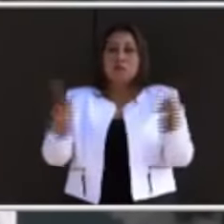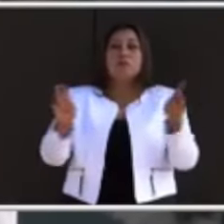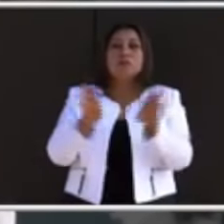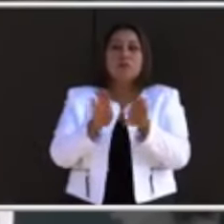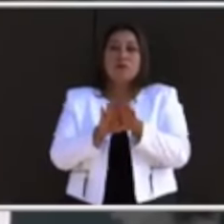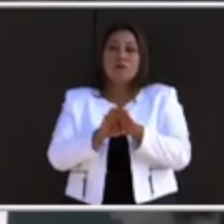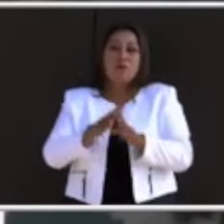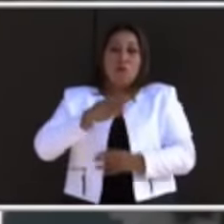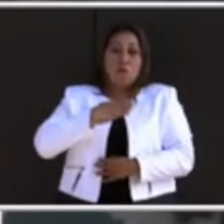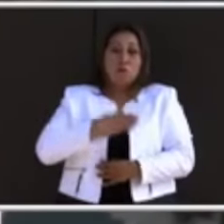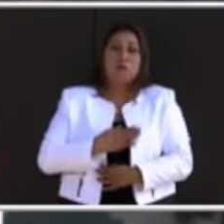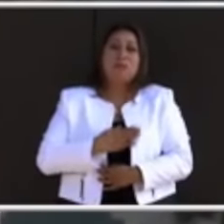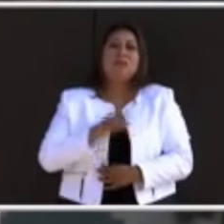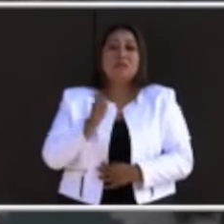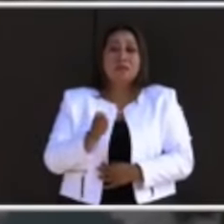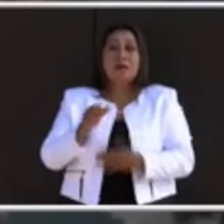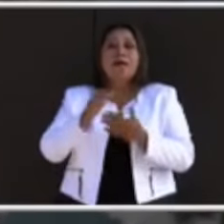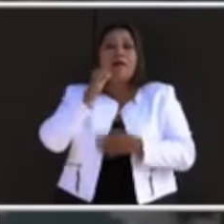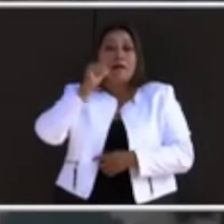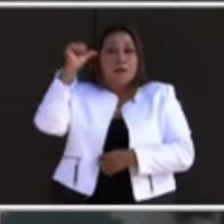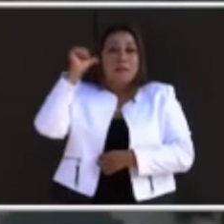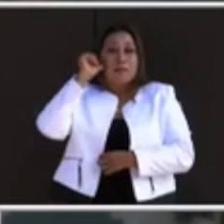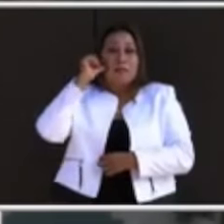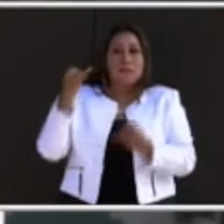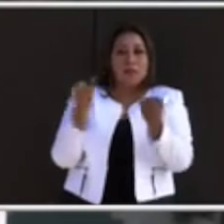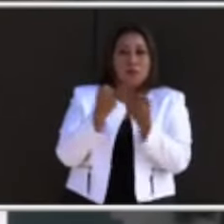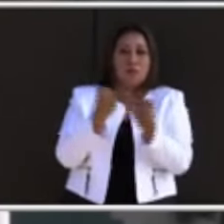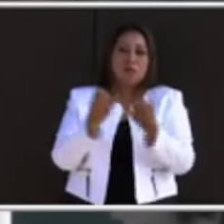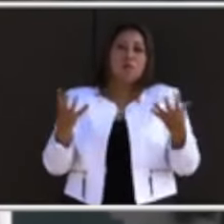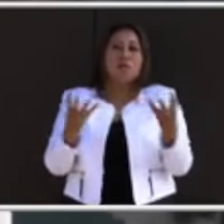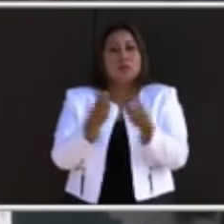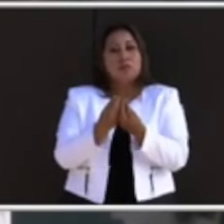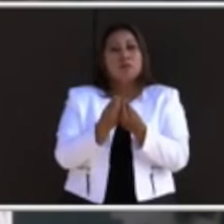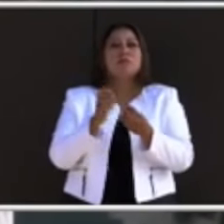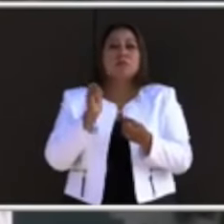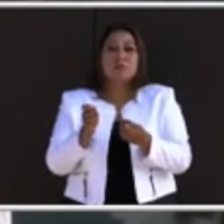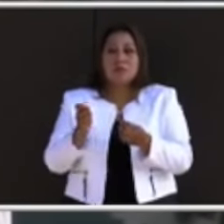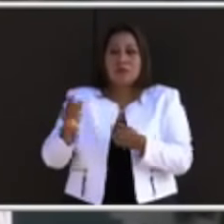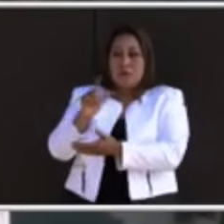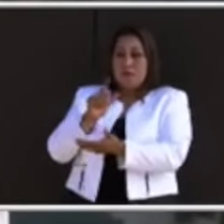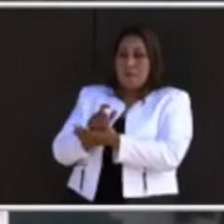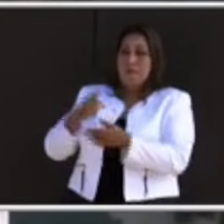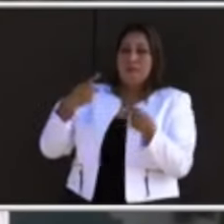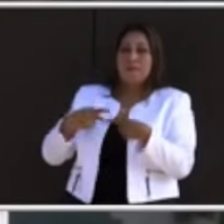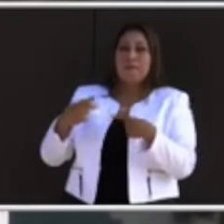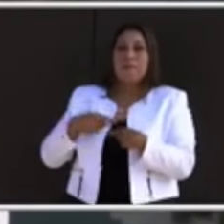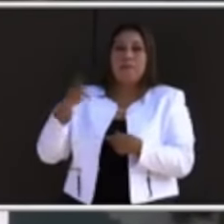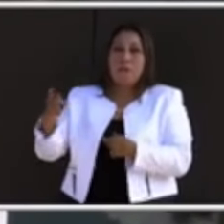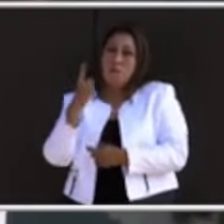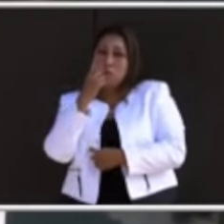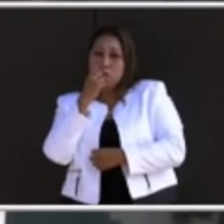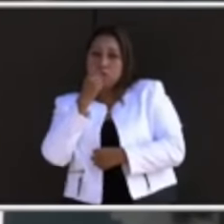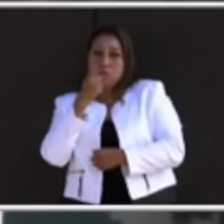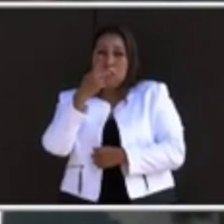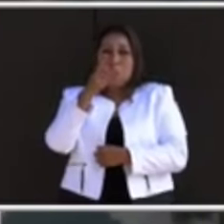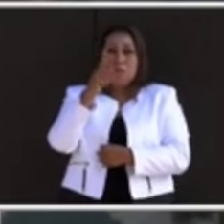se inicie, porque el día de ayer, conjuntamente con la Procuraduría General de la República,